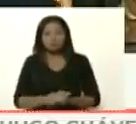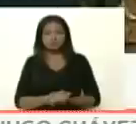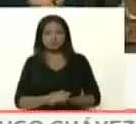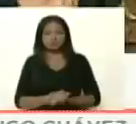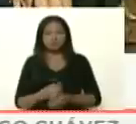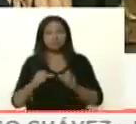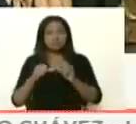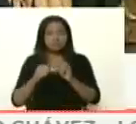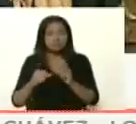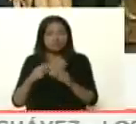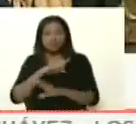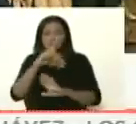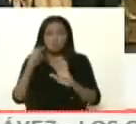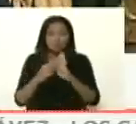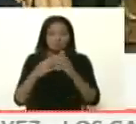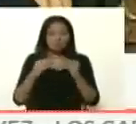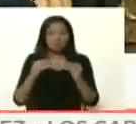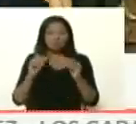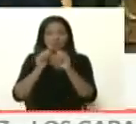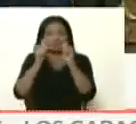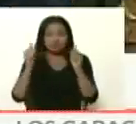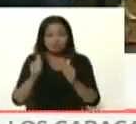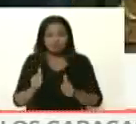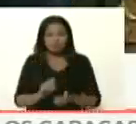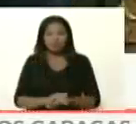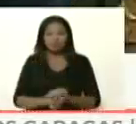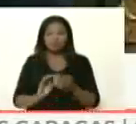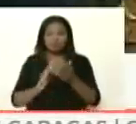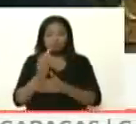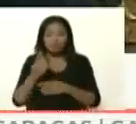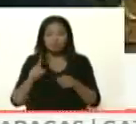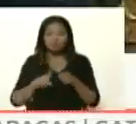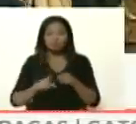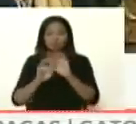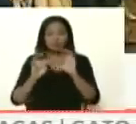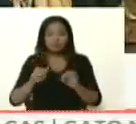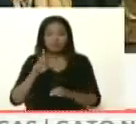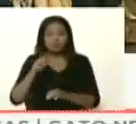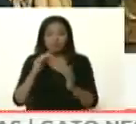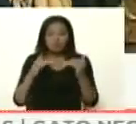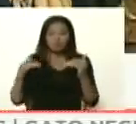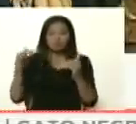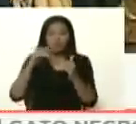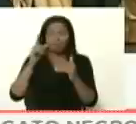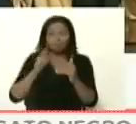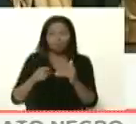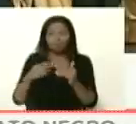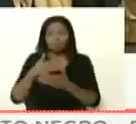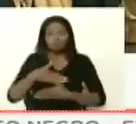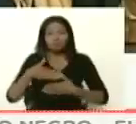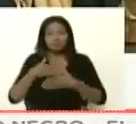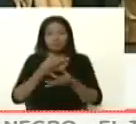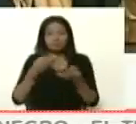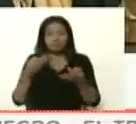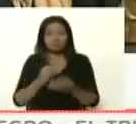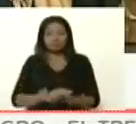mantenimiento completo de todo el sistema, en el funcionamiento de mayor nivel de calidad y